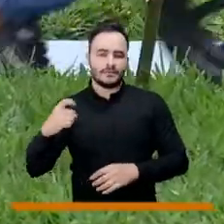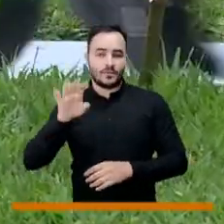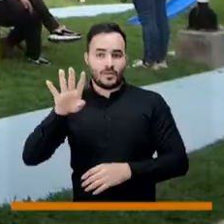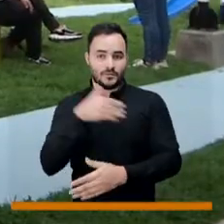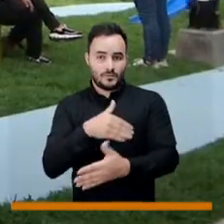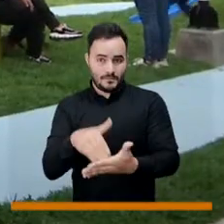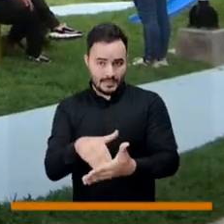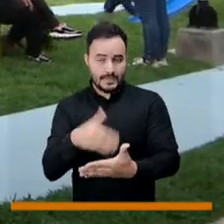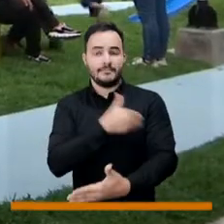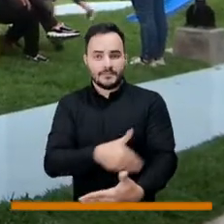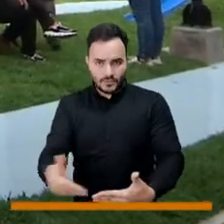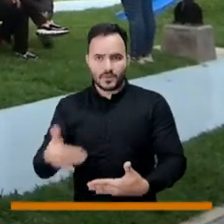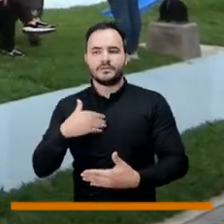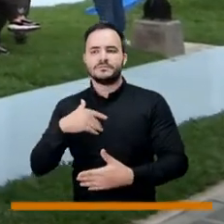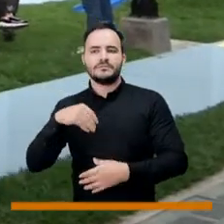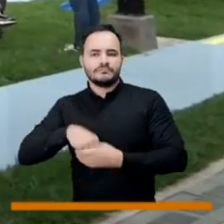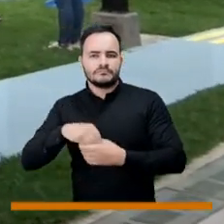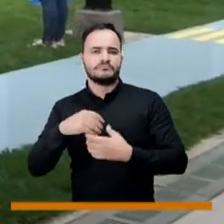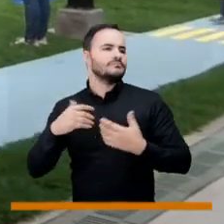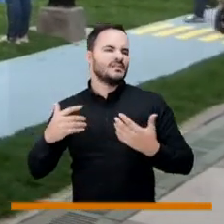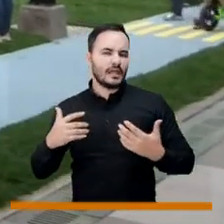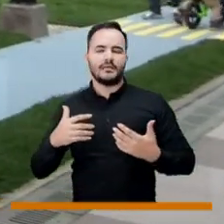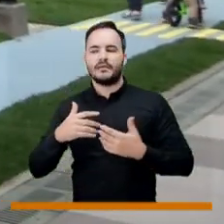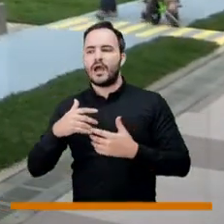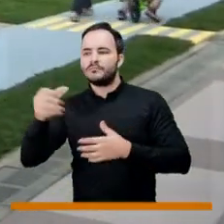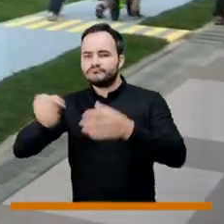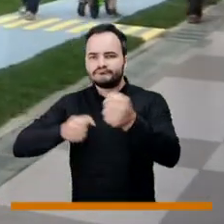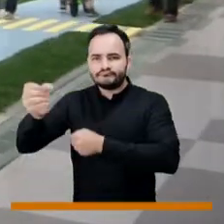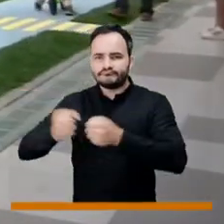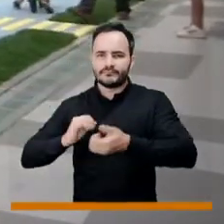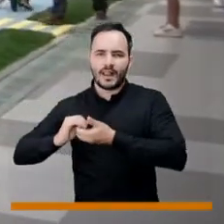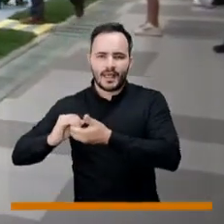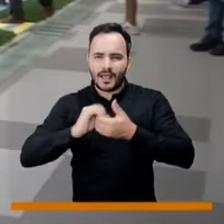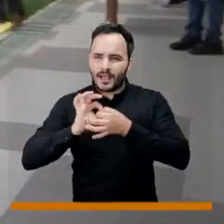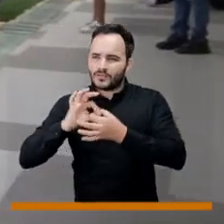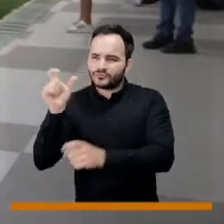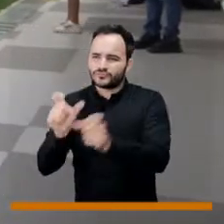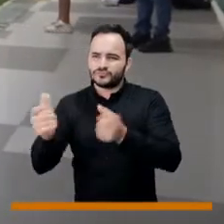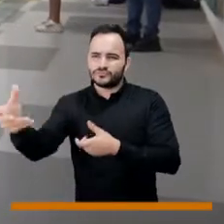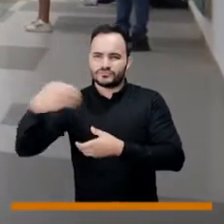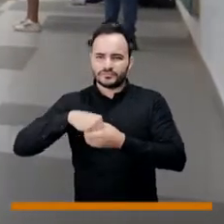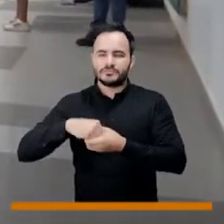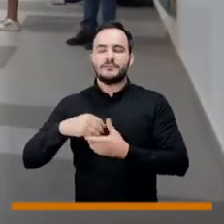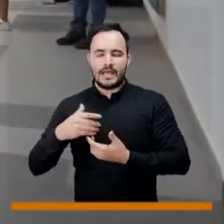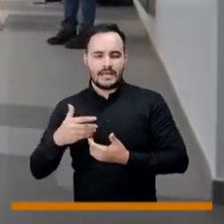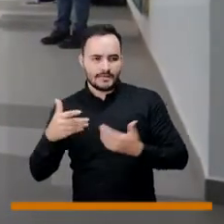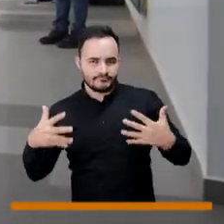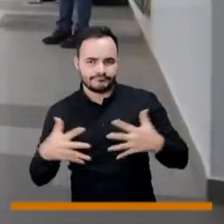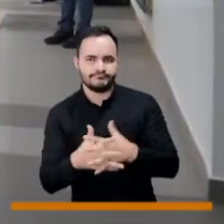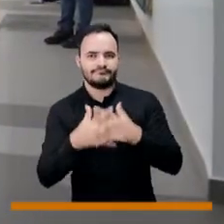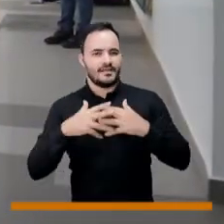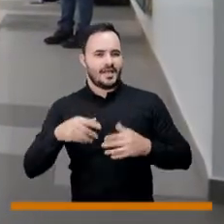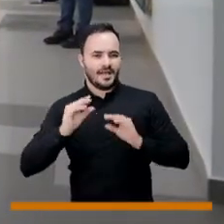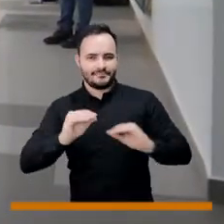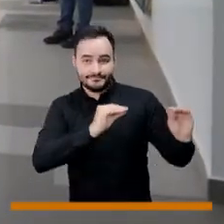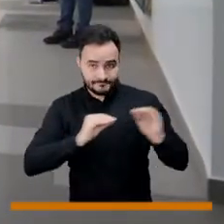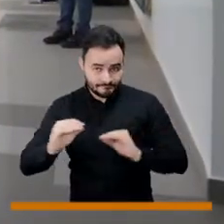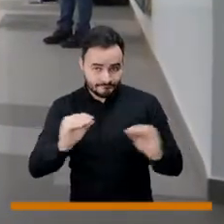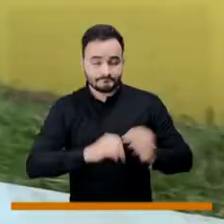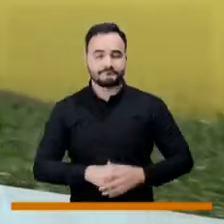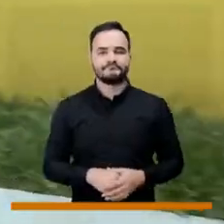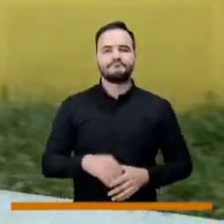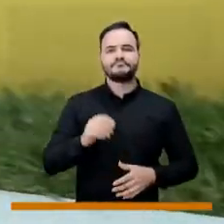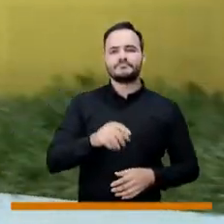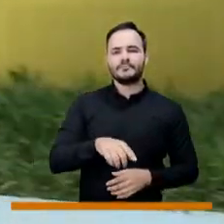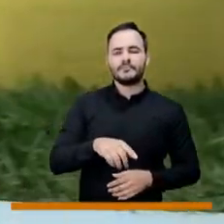mil millones para la modalidad institucional 8 horas que es esa articulación con unos aliados estratégicos que se tienen dentro de dentro de la